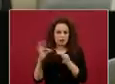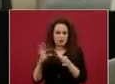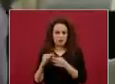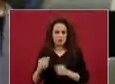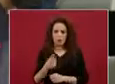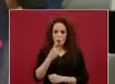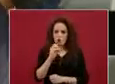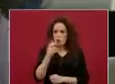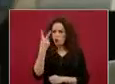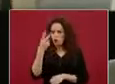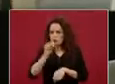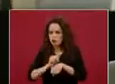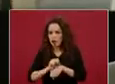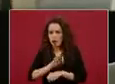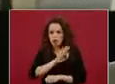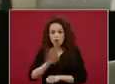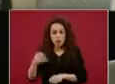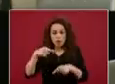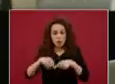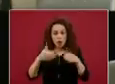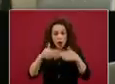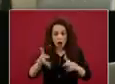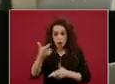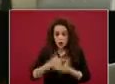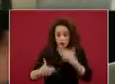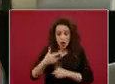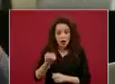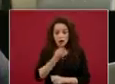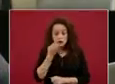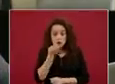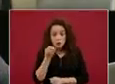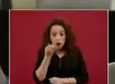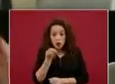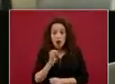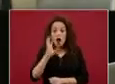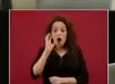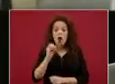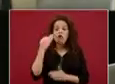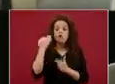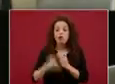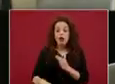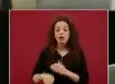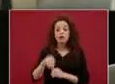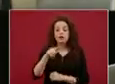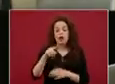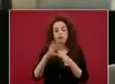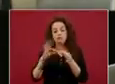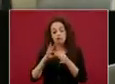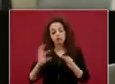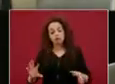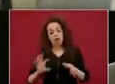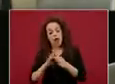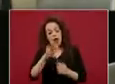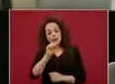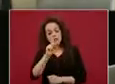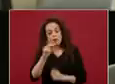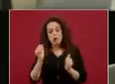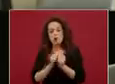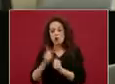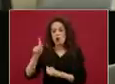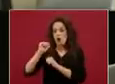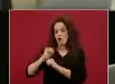Campeche puede empezar a regresar a clases. Todavía tiene que verlo la autoridad estatal y la SEP. Y los